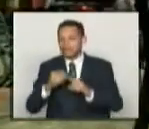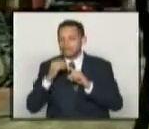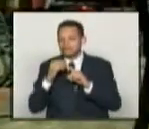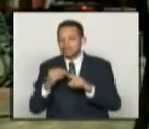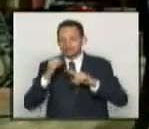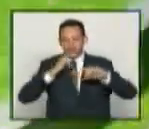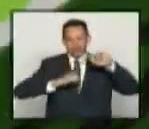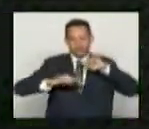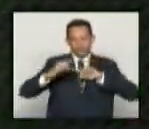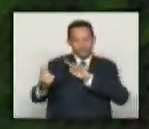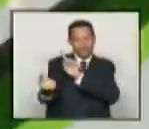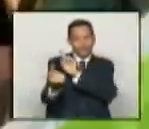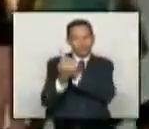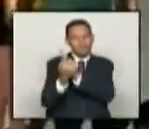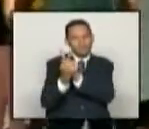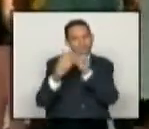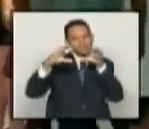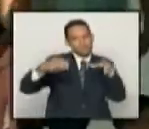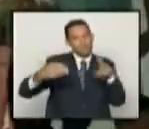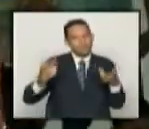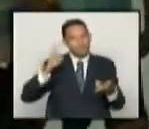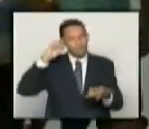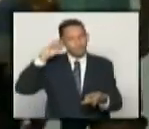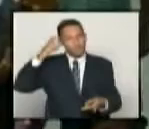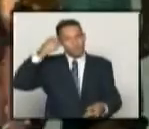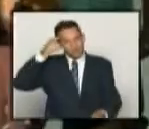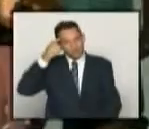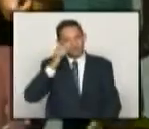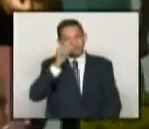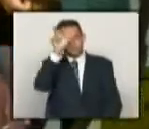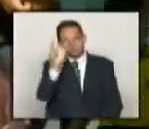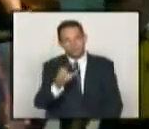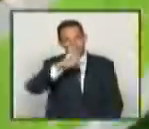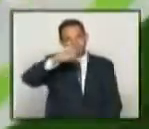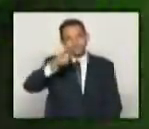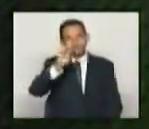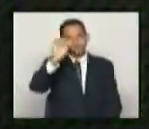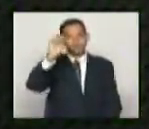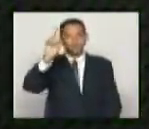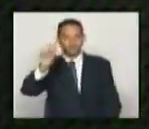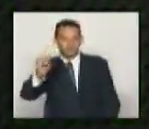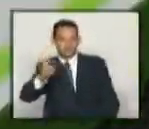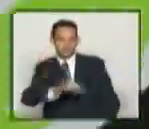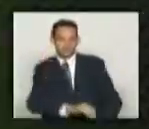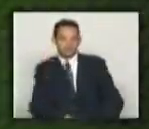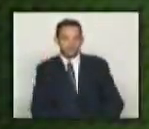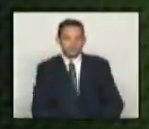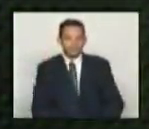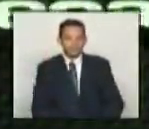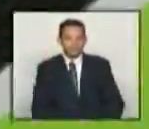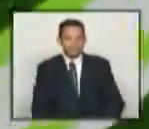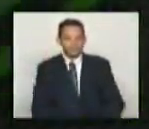Especial Encuentros de la Prosperidad con el gobernador de Caldas, Julián Gutiérrez Botero.